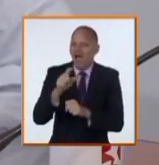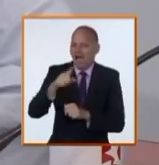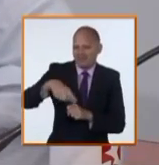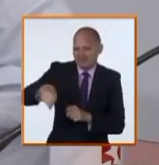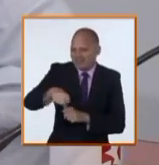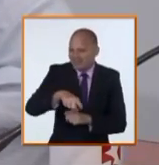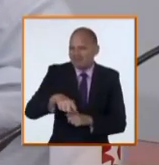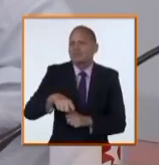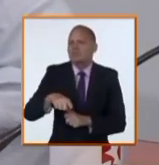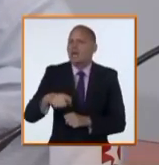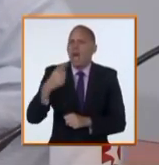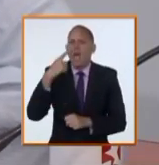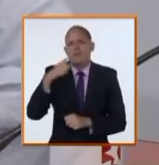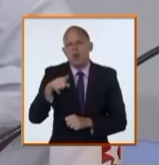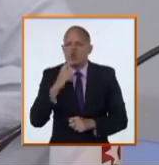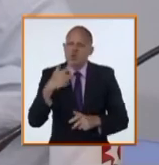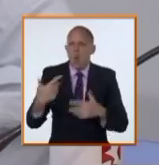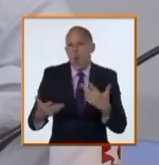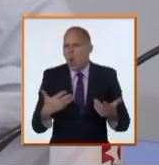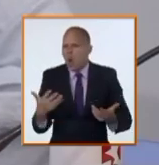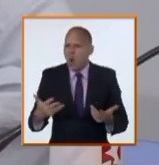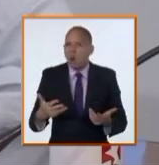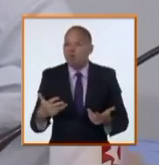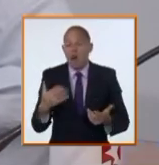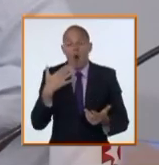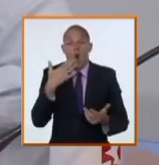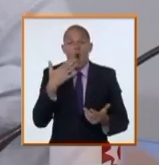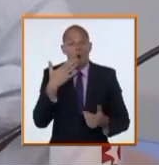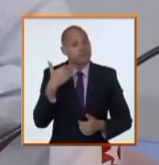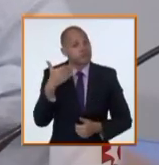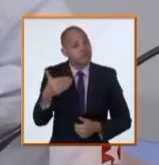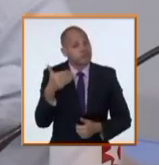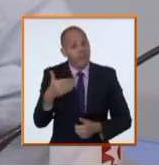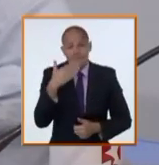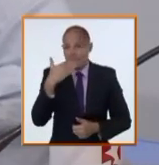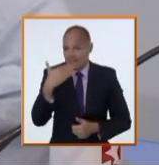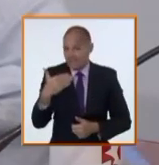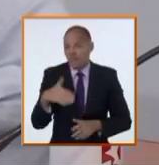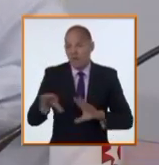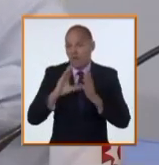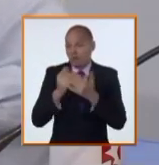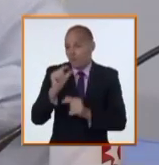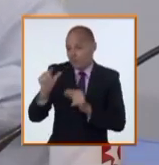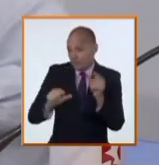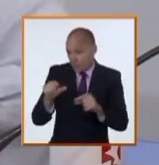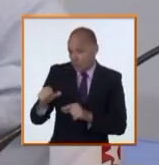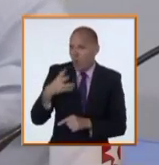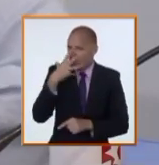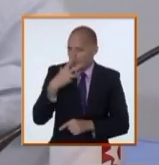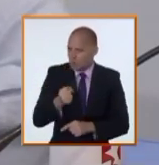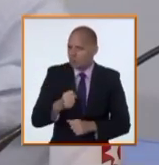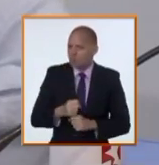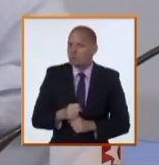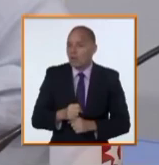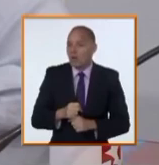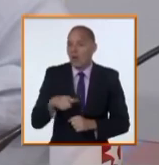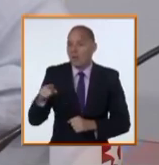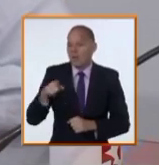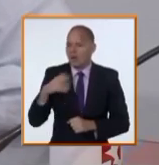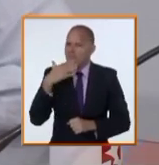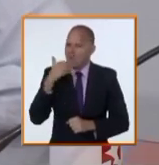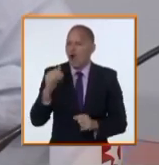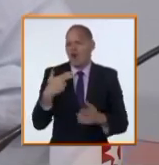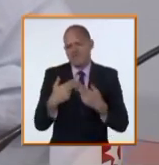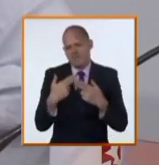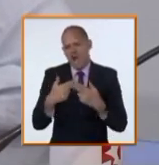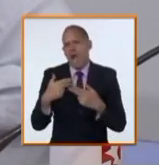nuestros guías como la acogida por parte de los clientes porque los clientes están bien incurrían en un riesgo si tenían que ir a estas